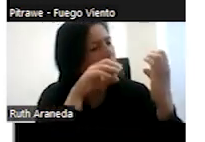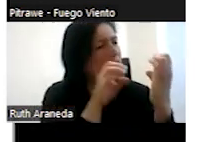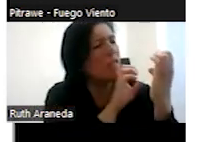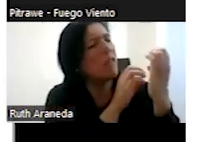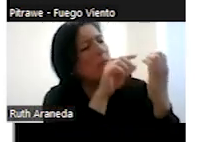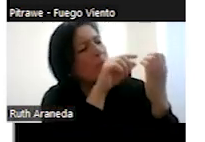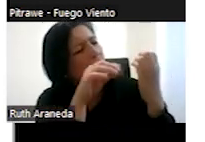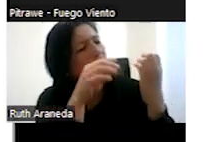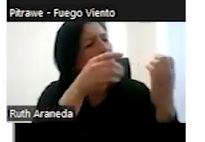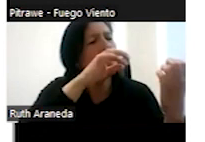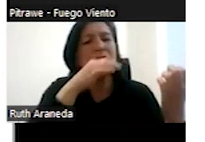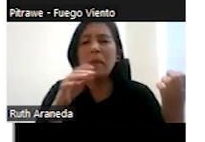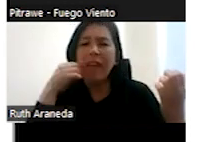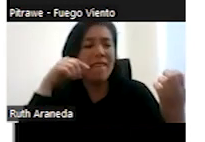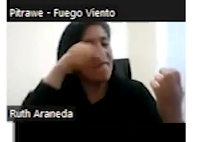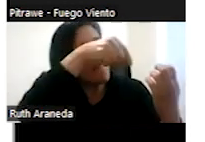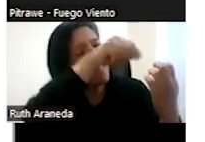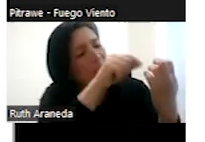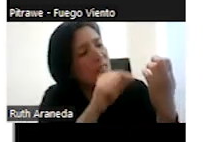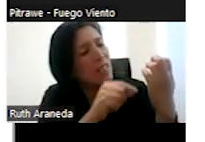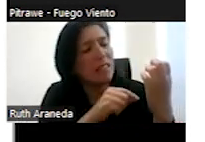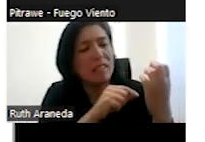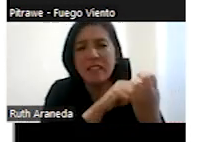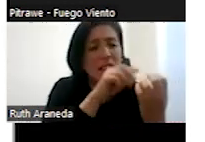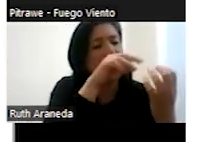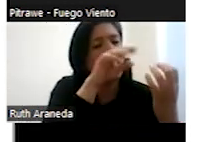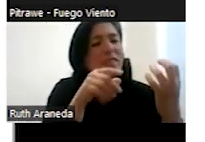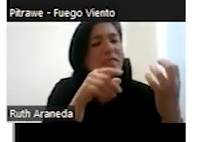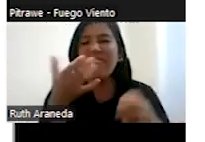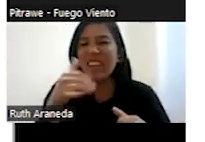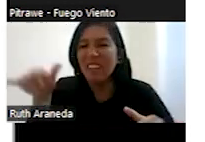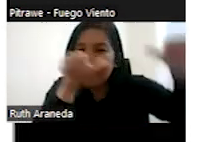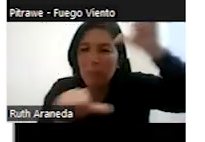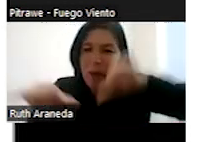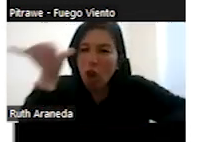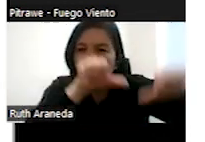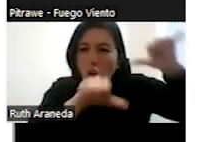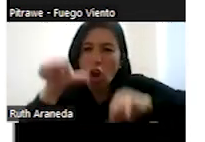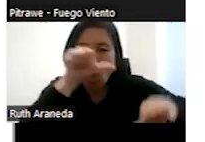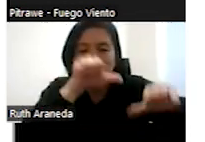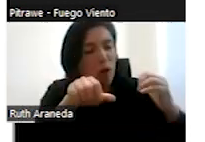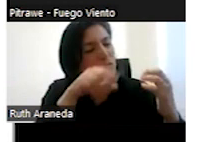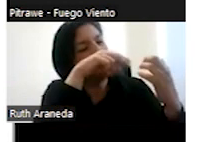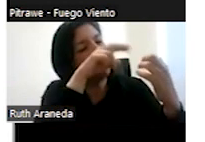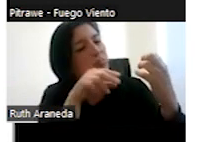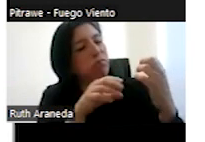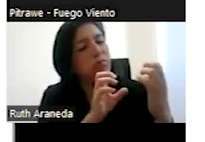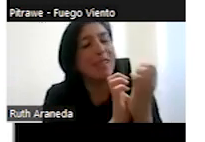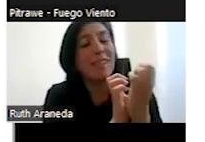análisis de isótopos estables de carbono y de nitrógeno. Es básicamente, no voy a entrar en detalle con esto,